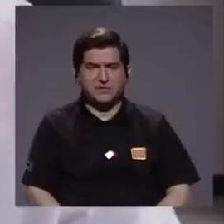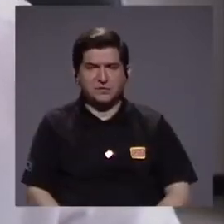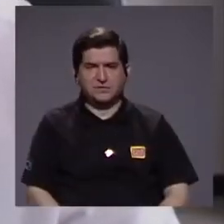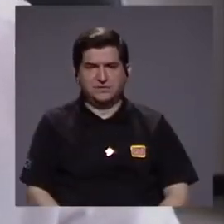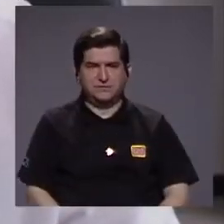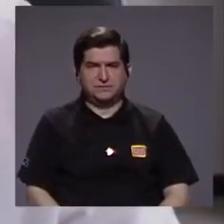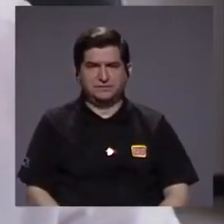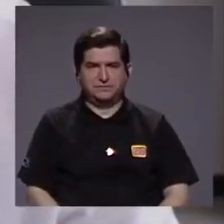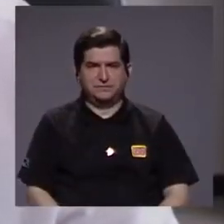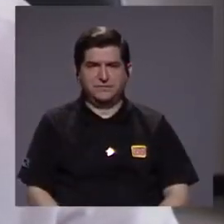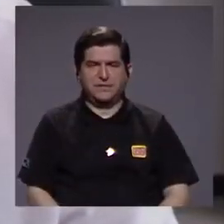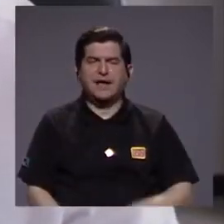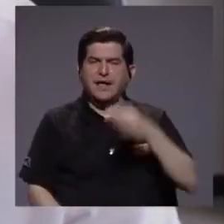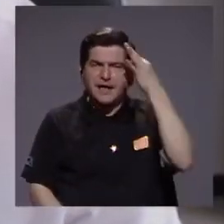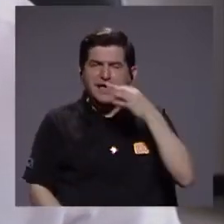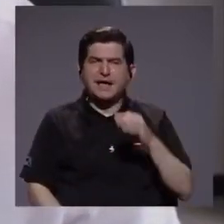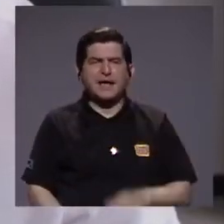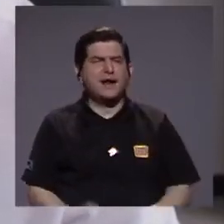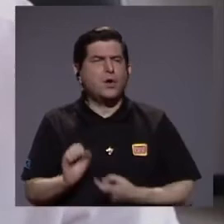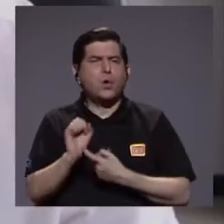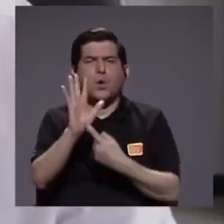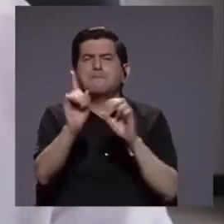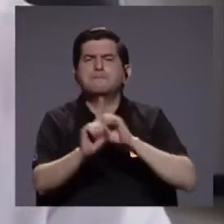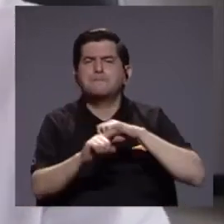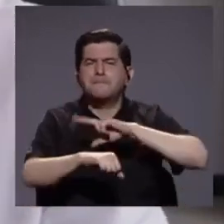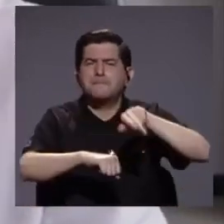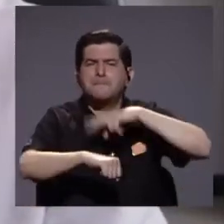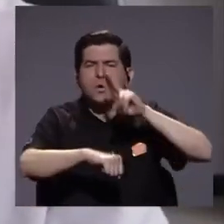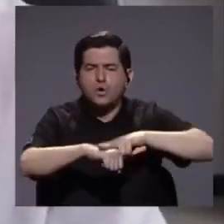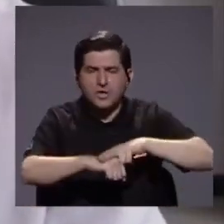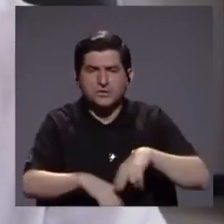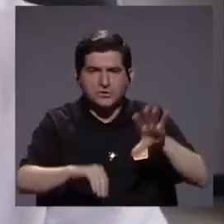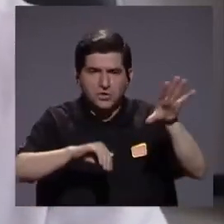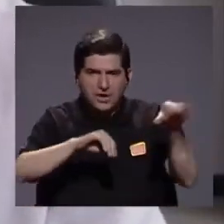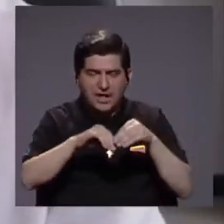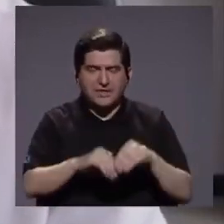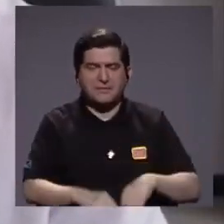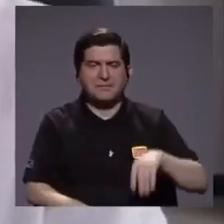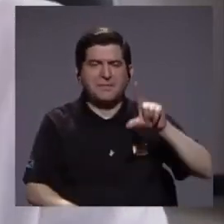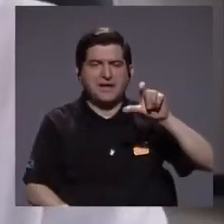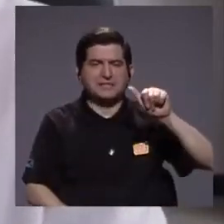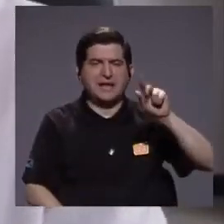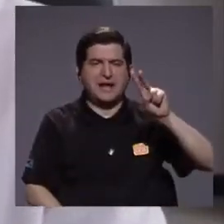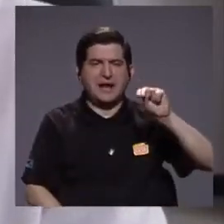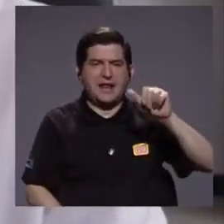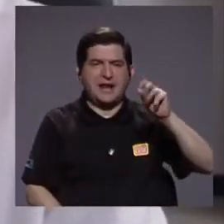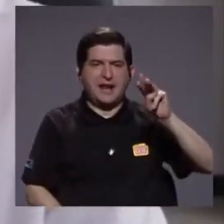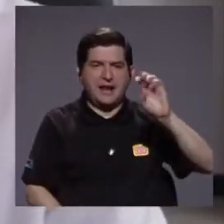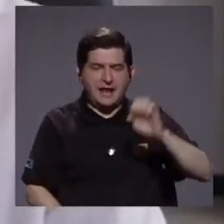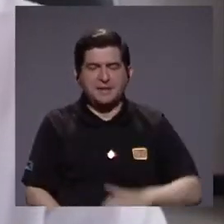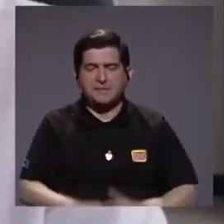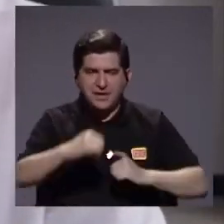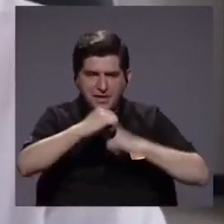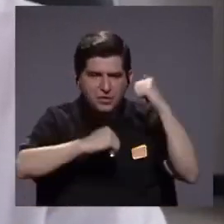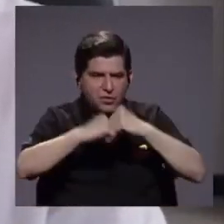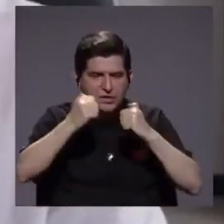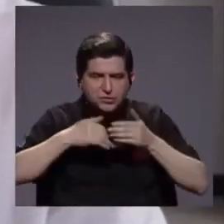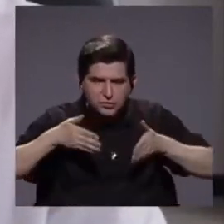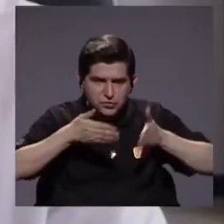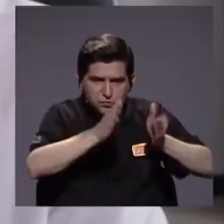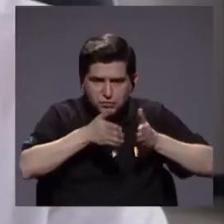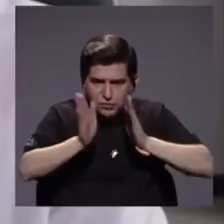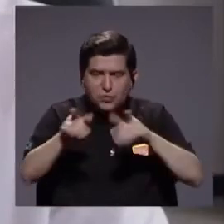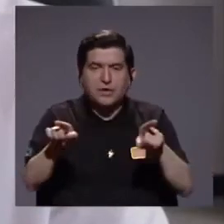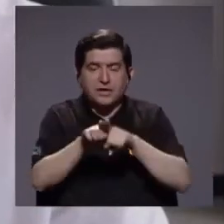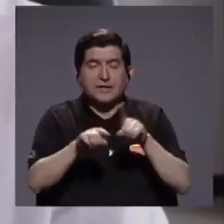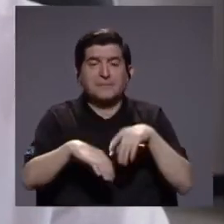puntual. Y me parece que a nivel de proyección nacional, además de la proyección que hace la ANAME con evaluación de infraestructura vial, debemos